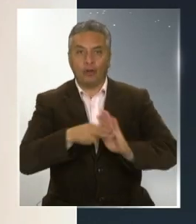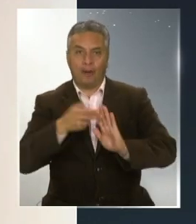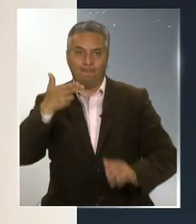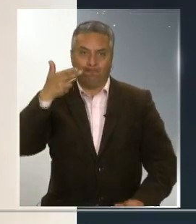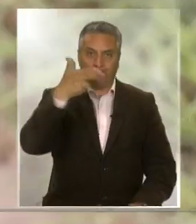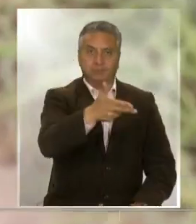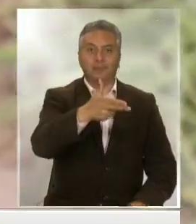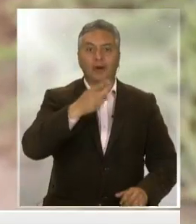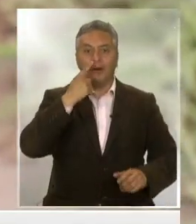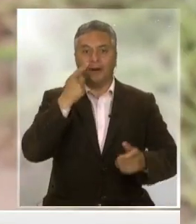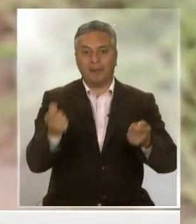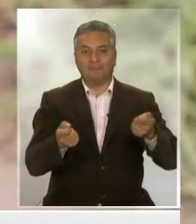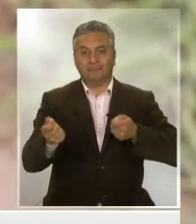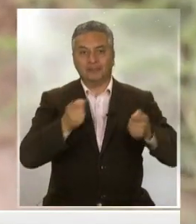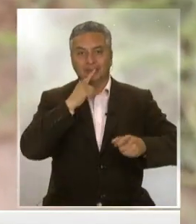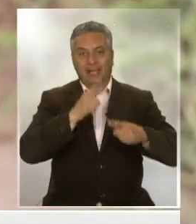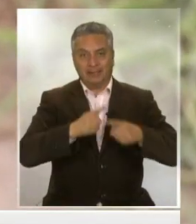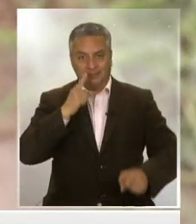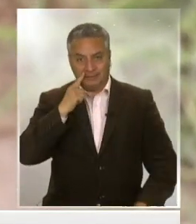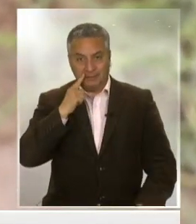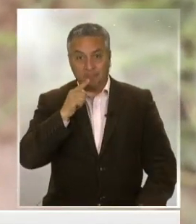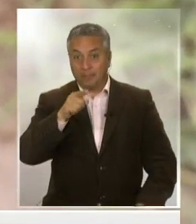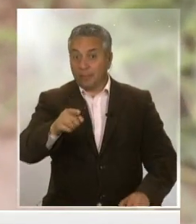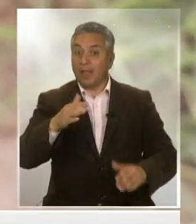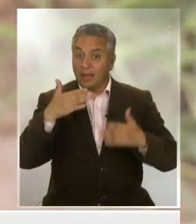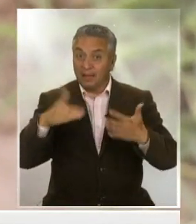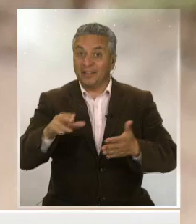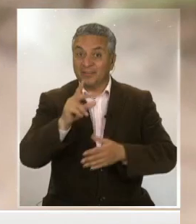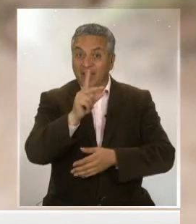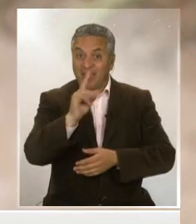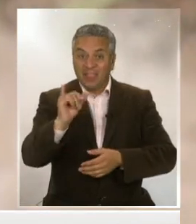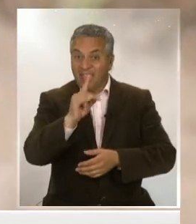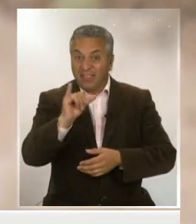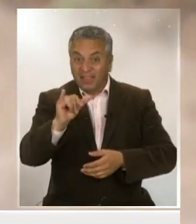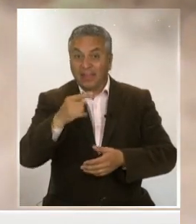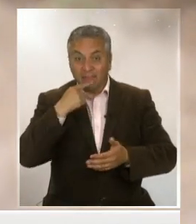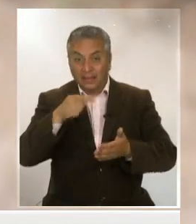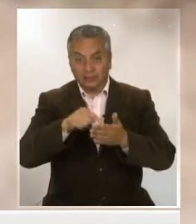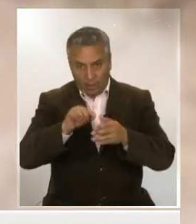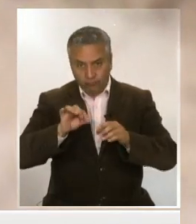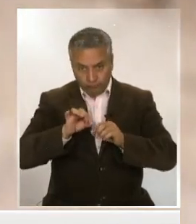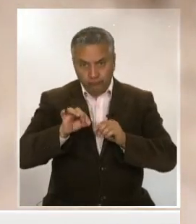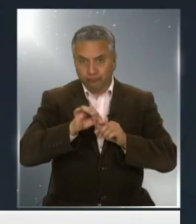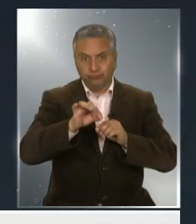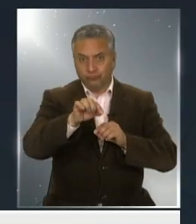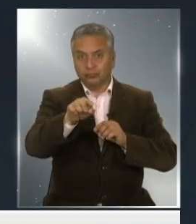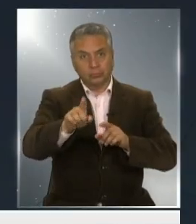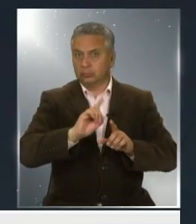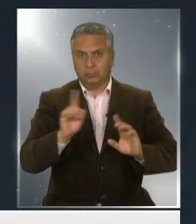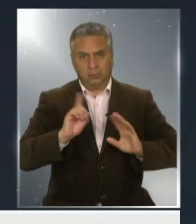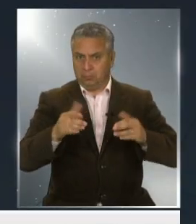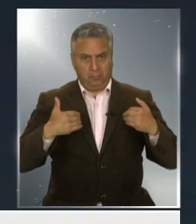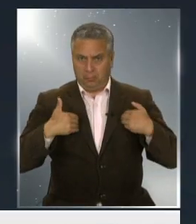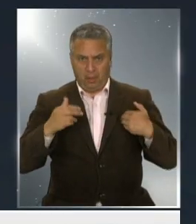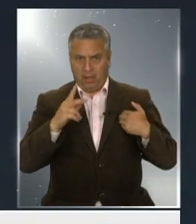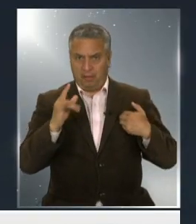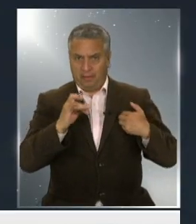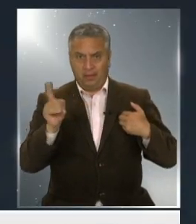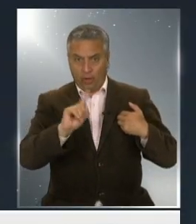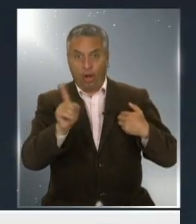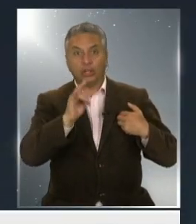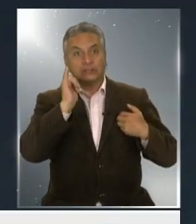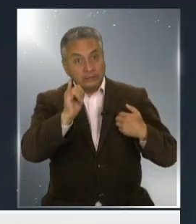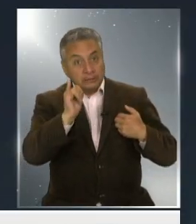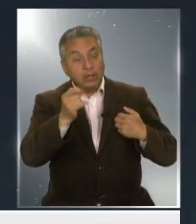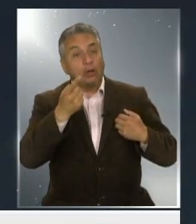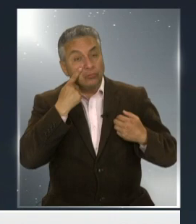un taxista. A través de un comunicado, Didi descartó que este viaje se haya realizado a través de su plataforma, pero sí reconoció al